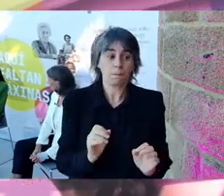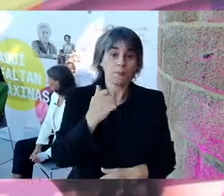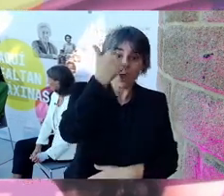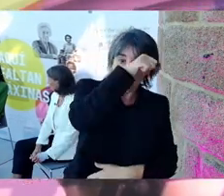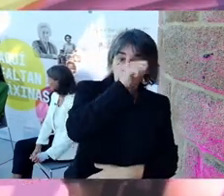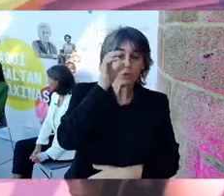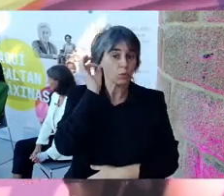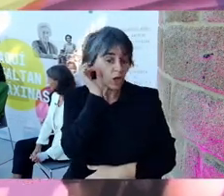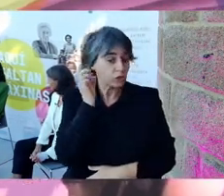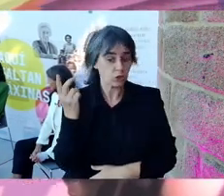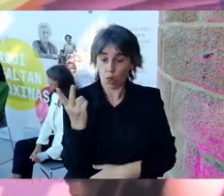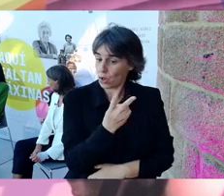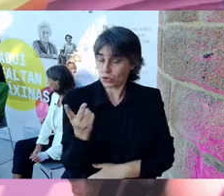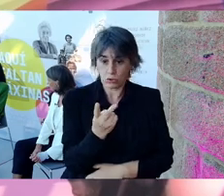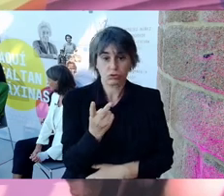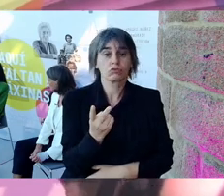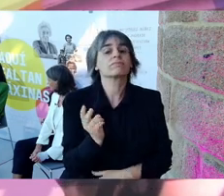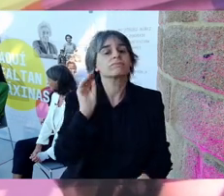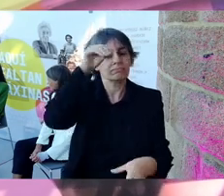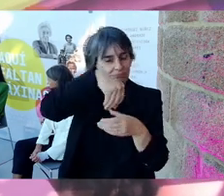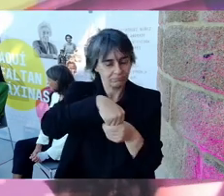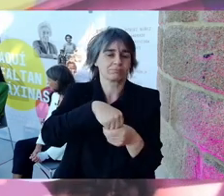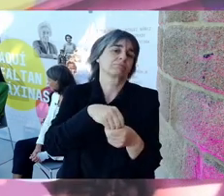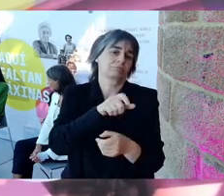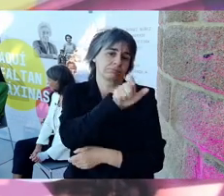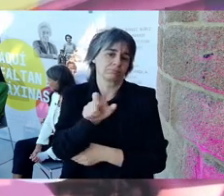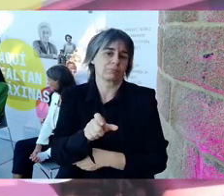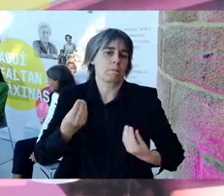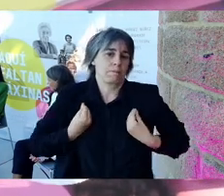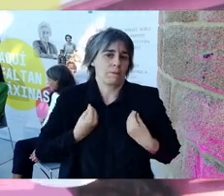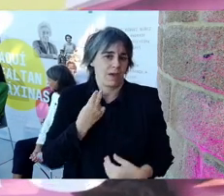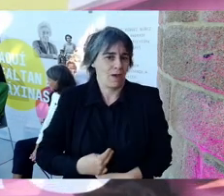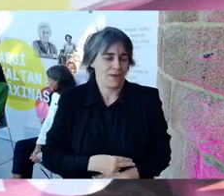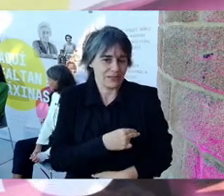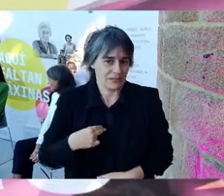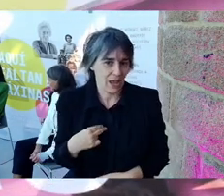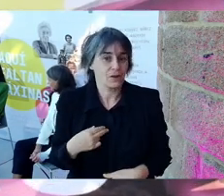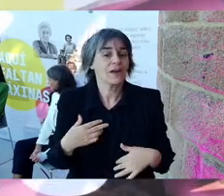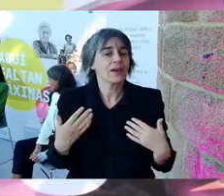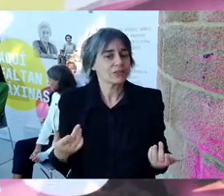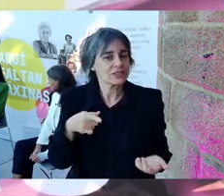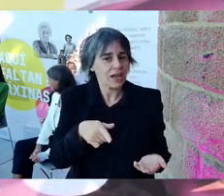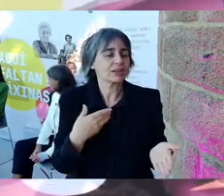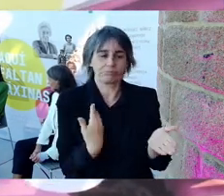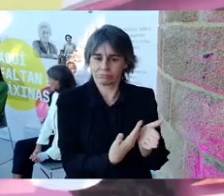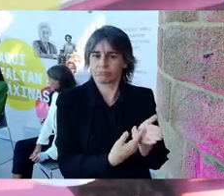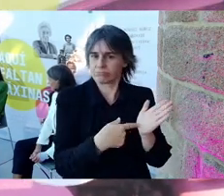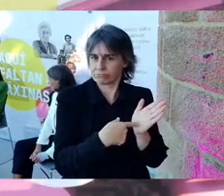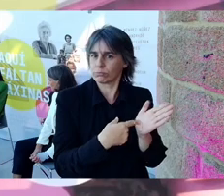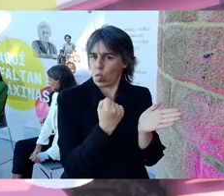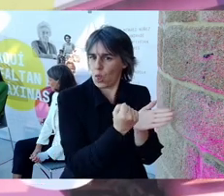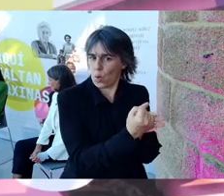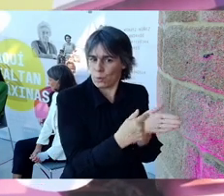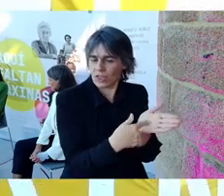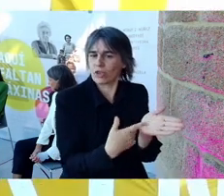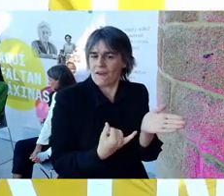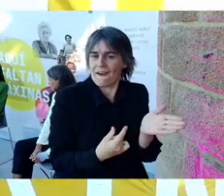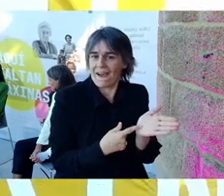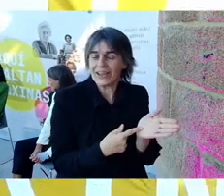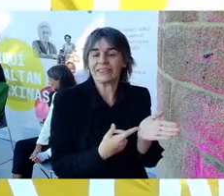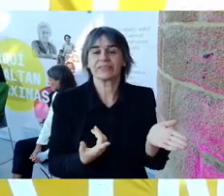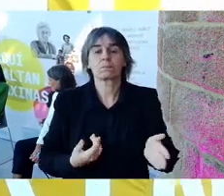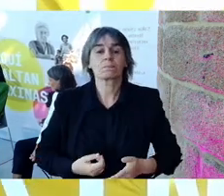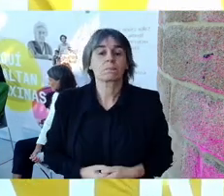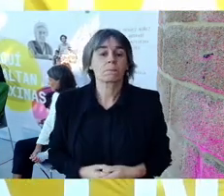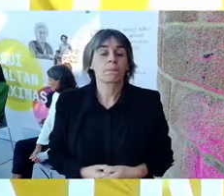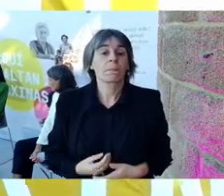día, que es que tanto hombres como mujeres serían habitantes de esa ciudad compostelana y así se refrenda documentalmente.